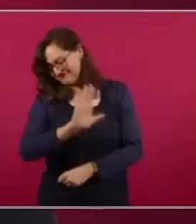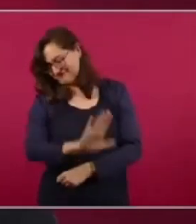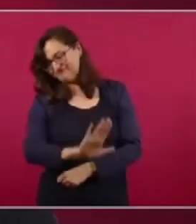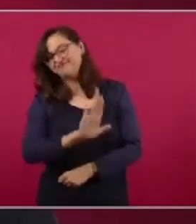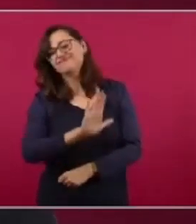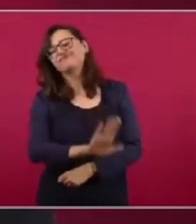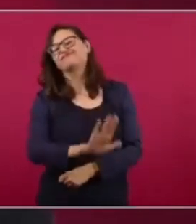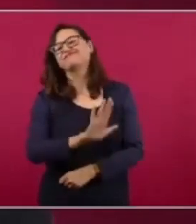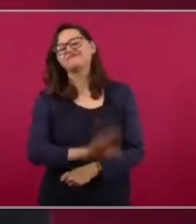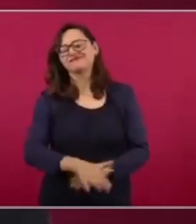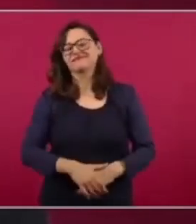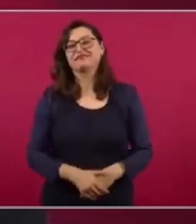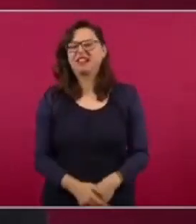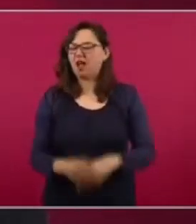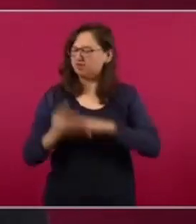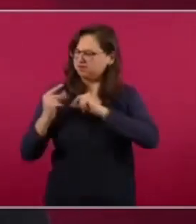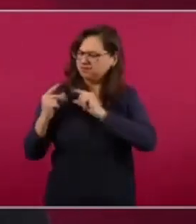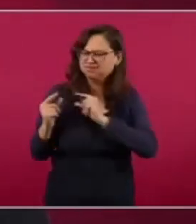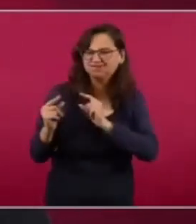mucho más.